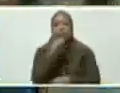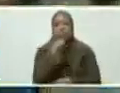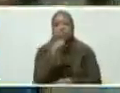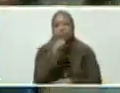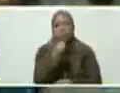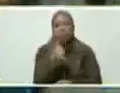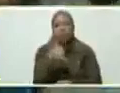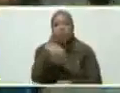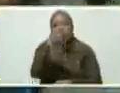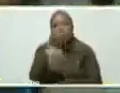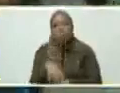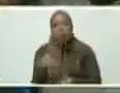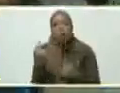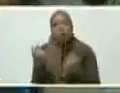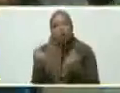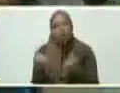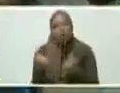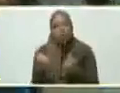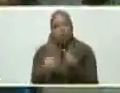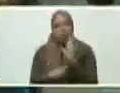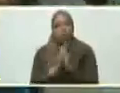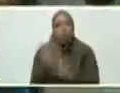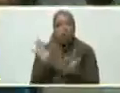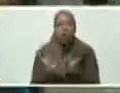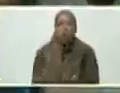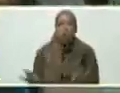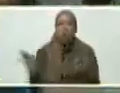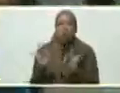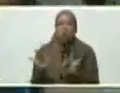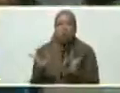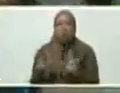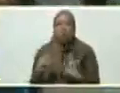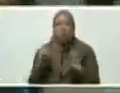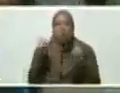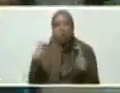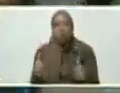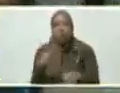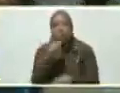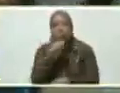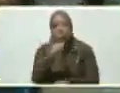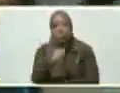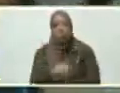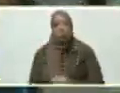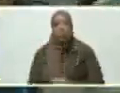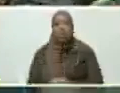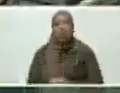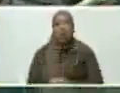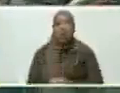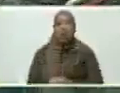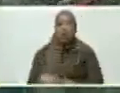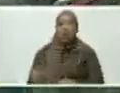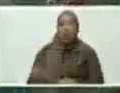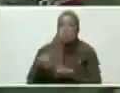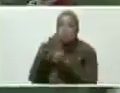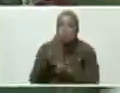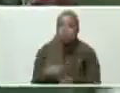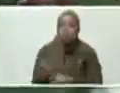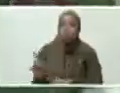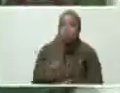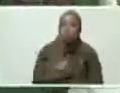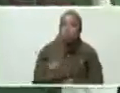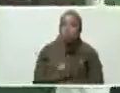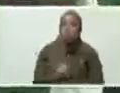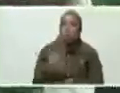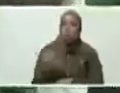por la estabilidad económica y que nadie le mete mano a la rueda que nadie trate de torpedear y